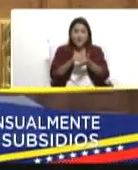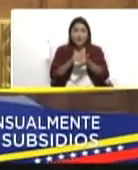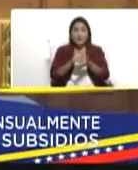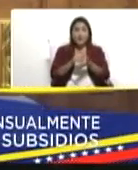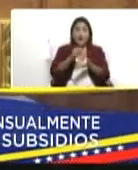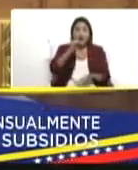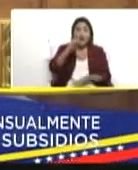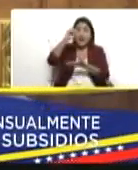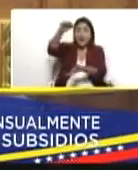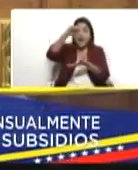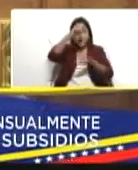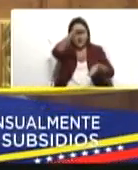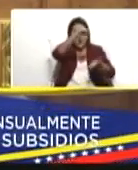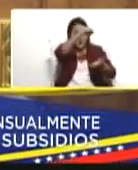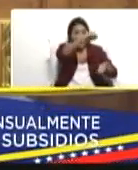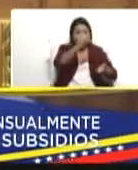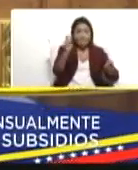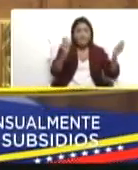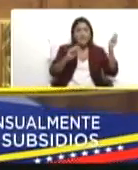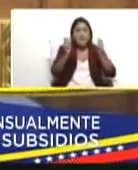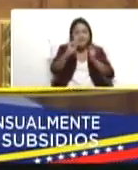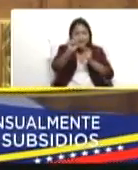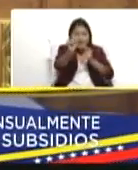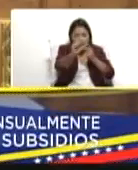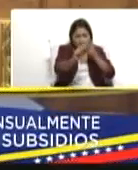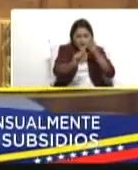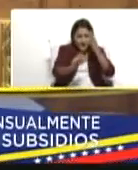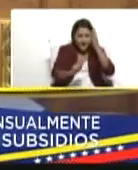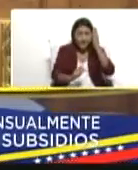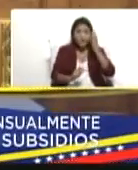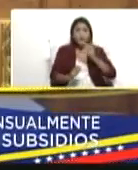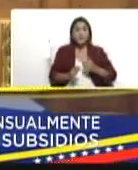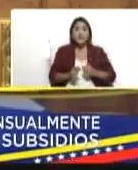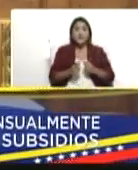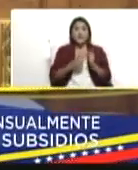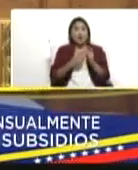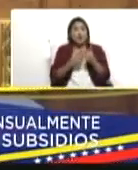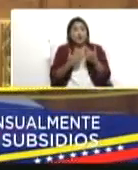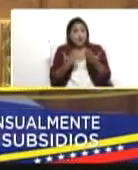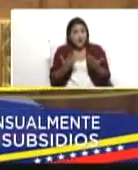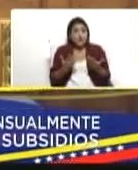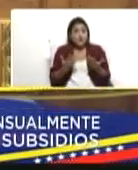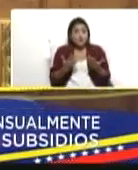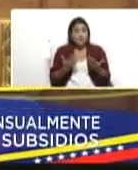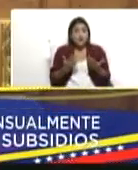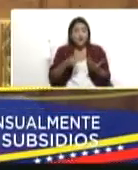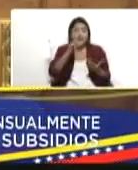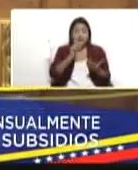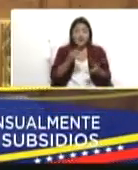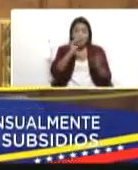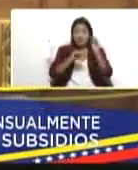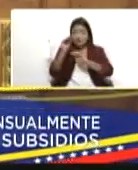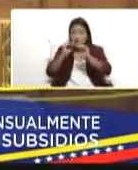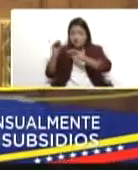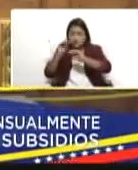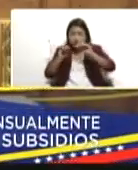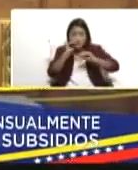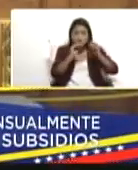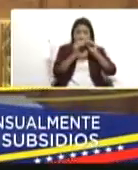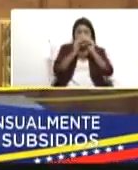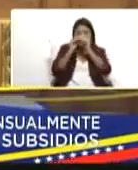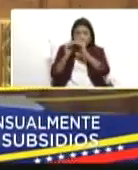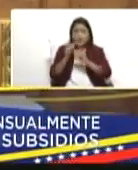Club lleguen mensualmente entonces mejorarlo